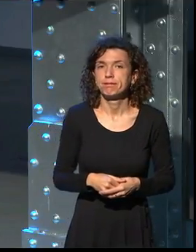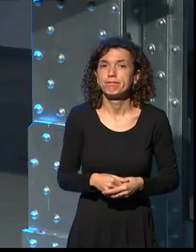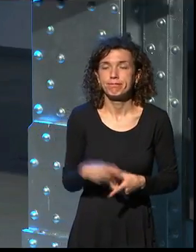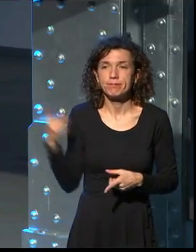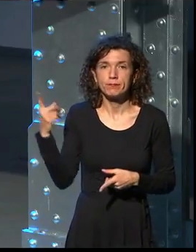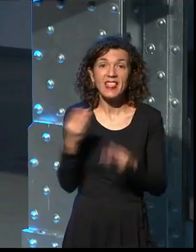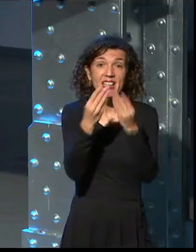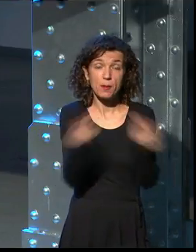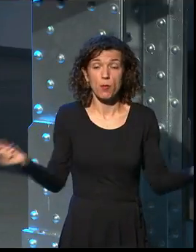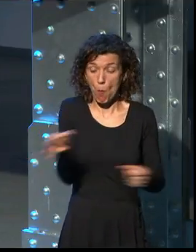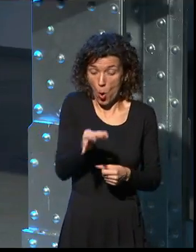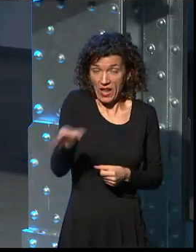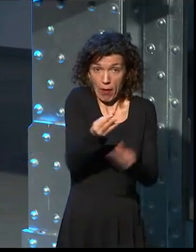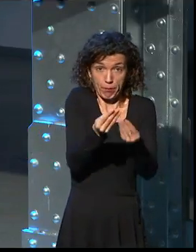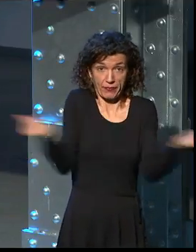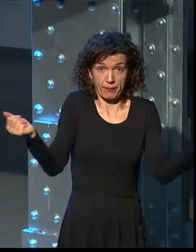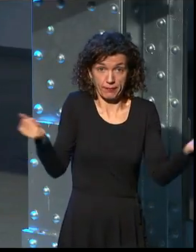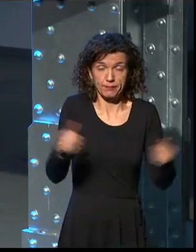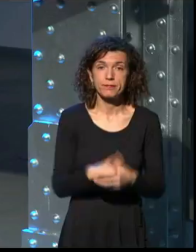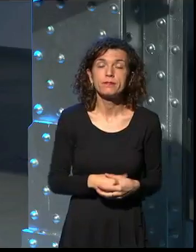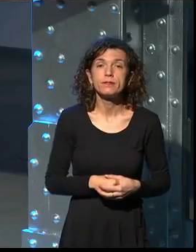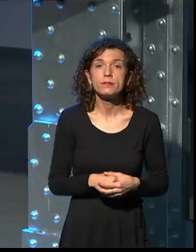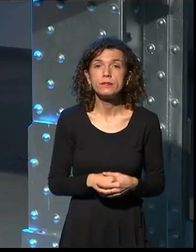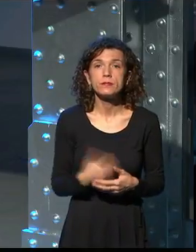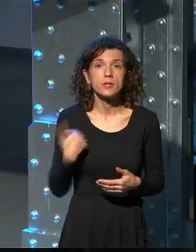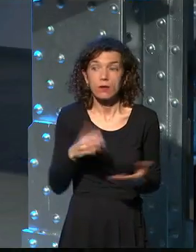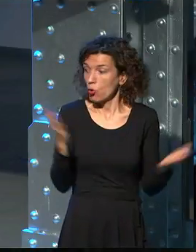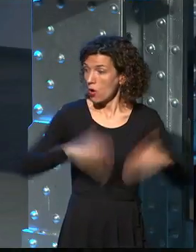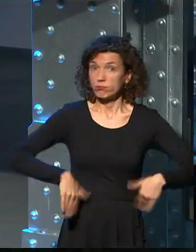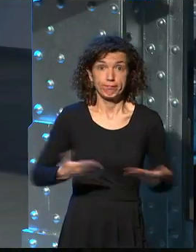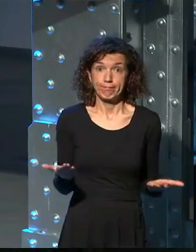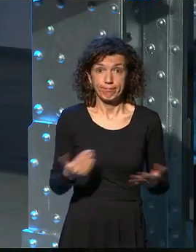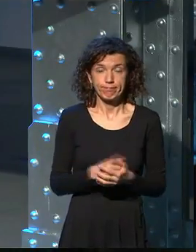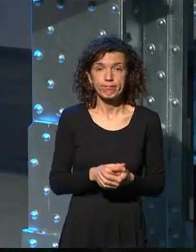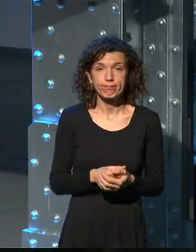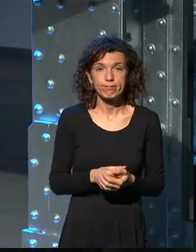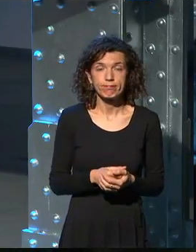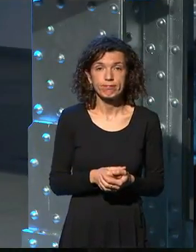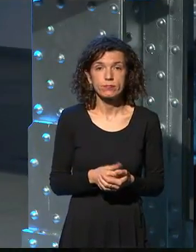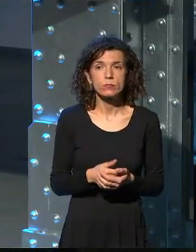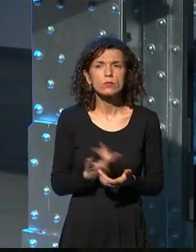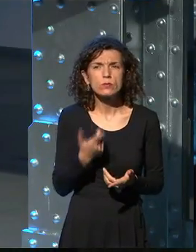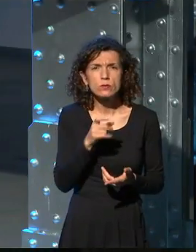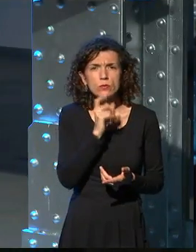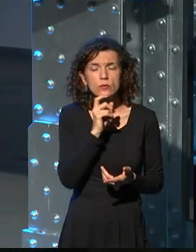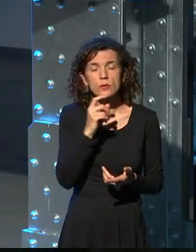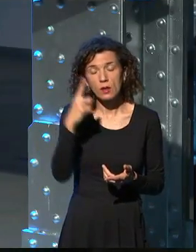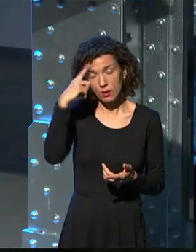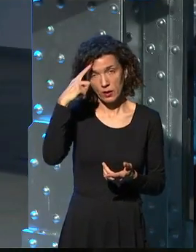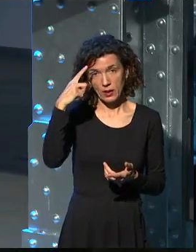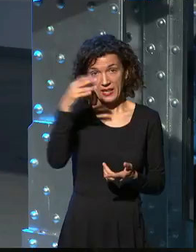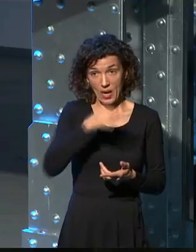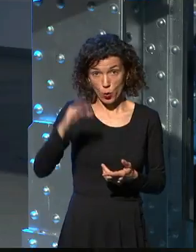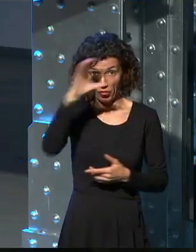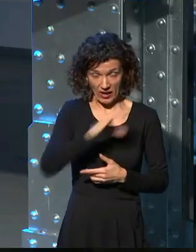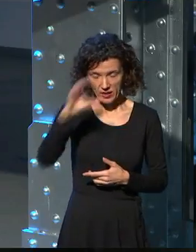de desaparición de una moneda y ya no está. Entonces, como neurocientíficos, cuando